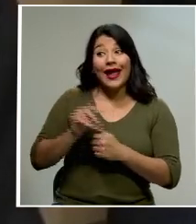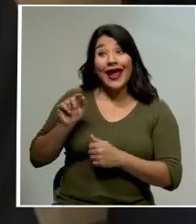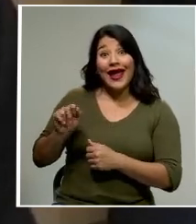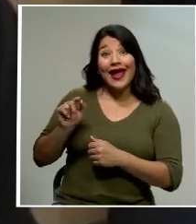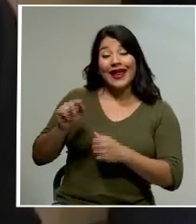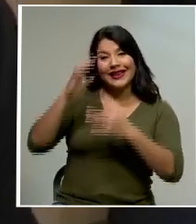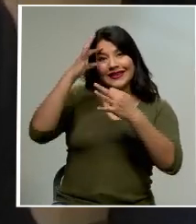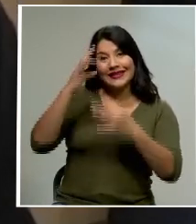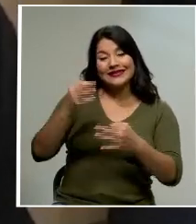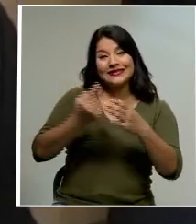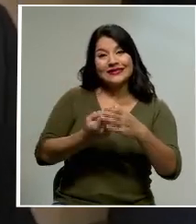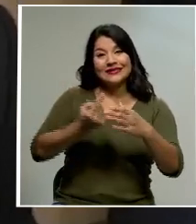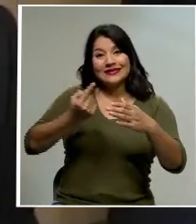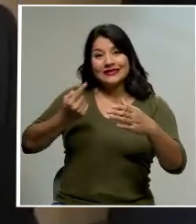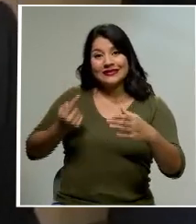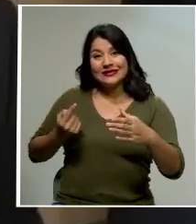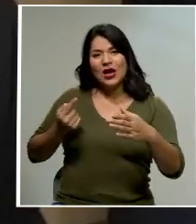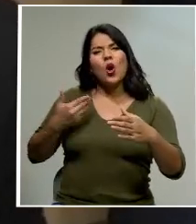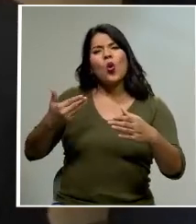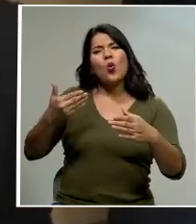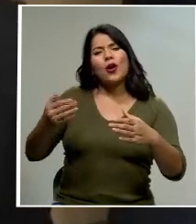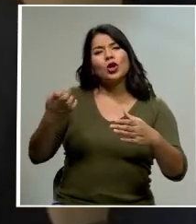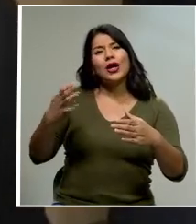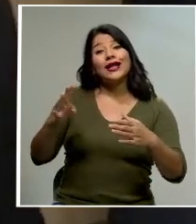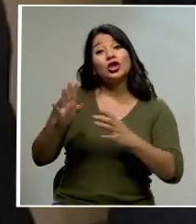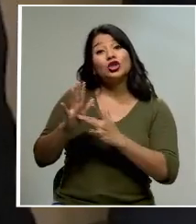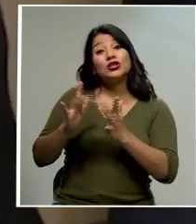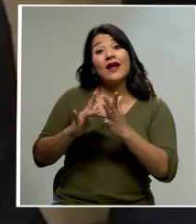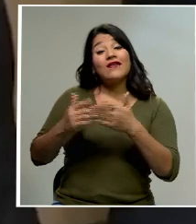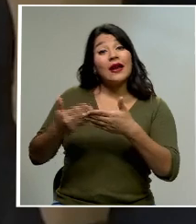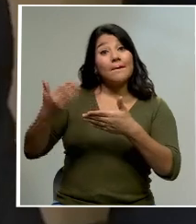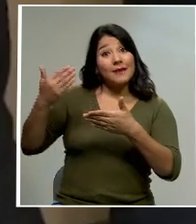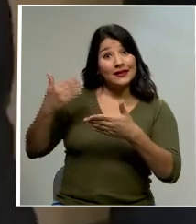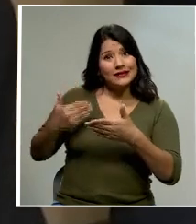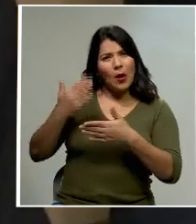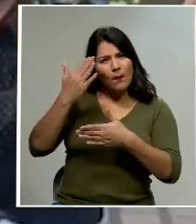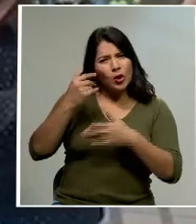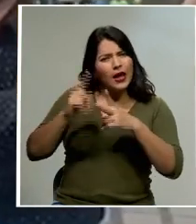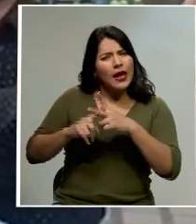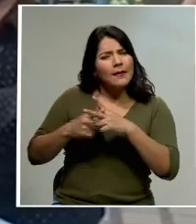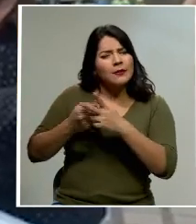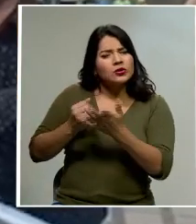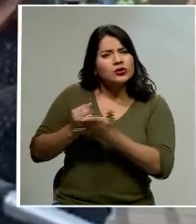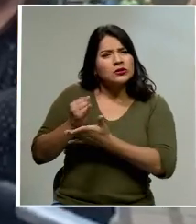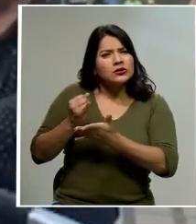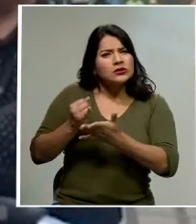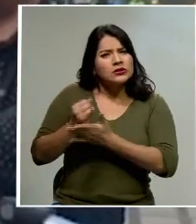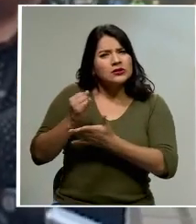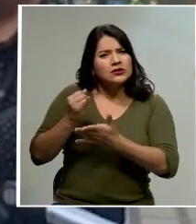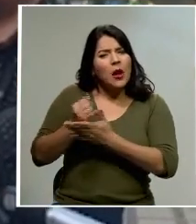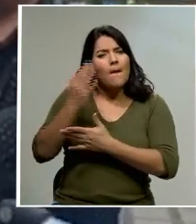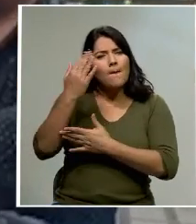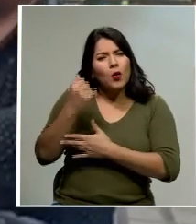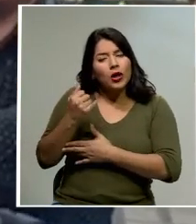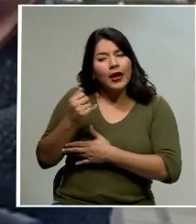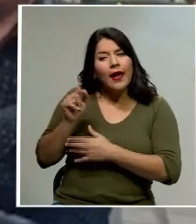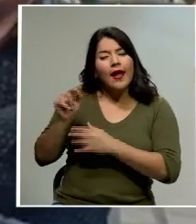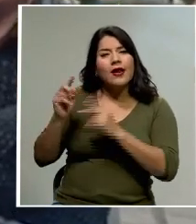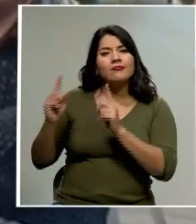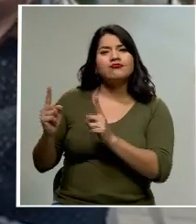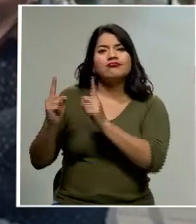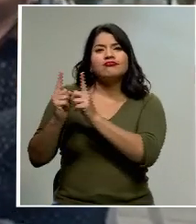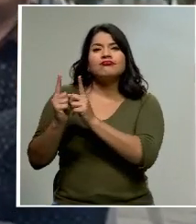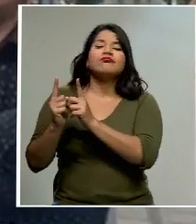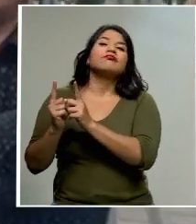se separara de la bancada el 14 de abril anterior, cuando empezaron los cuestionamientos de la visita del diputado a